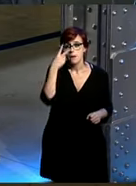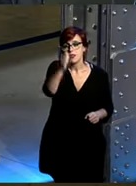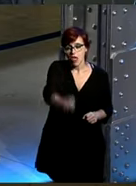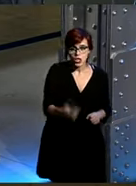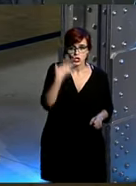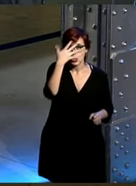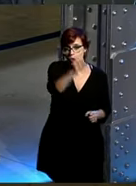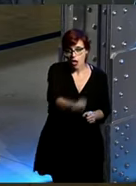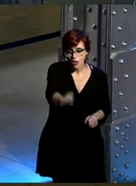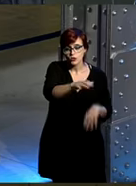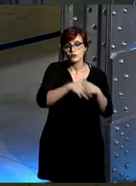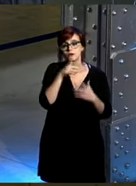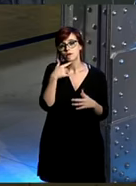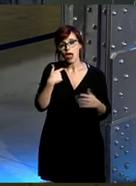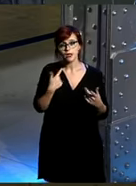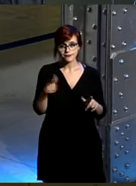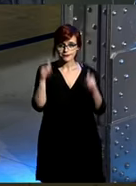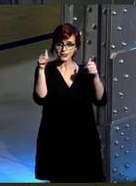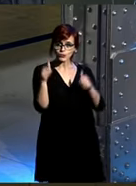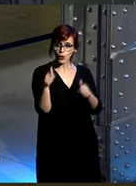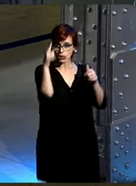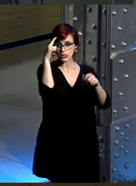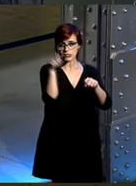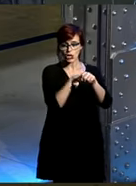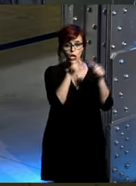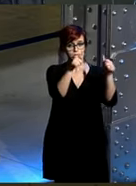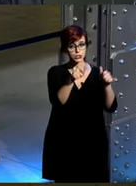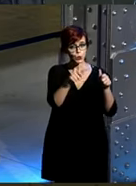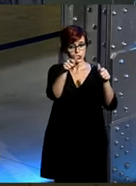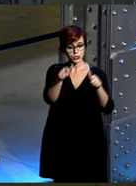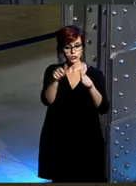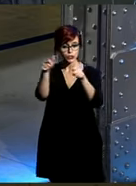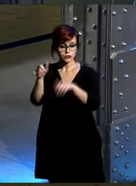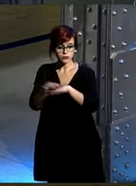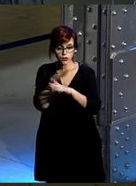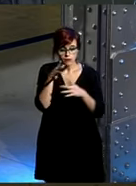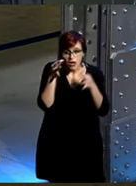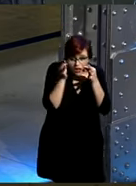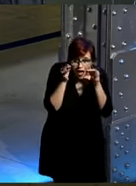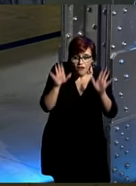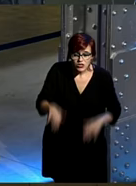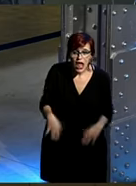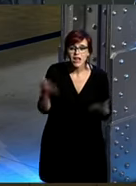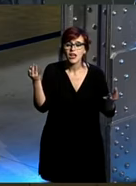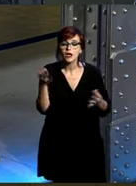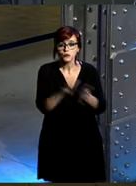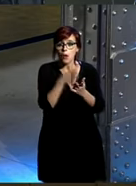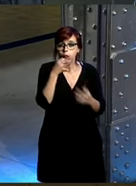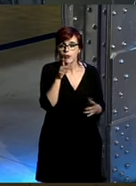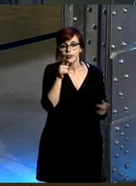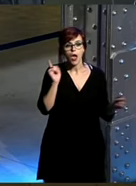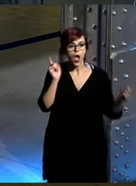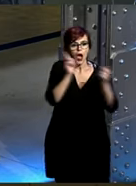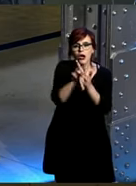la misma historia, que haya biólogos, que haya psicólogos, que haya matemáticos, y a nivel del grado, que después en algún posgrado se junten